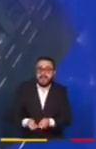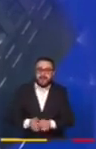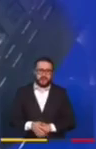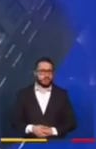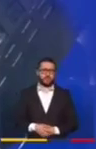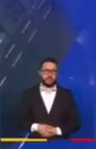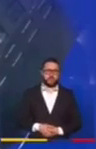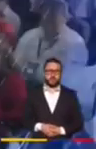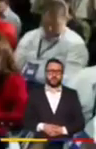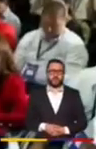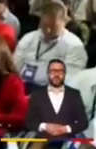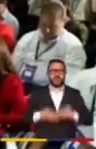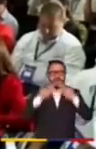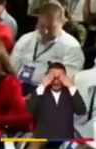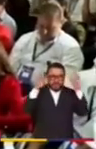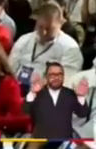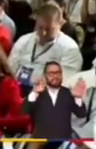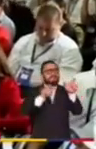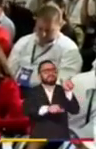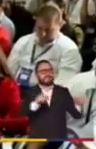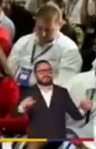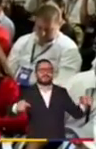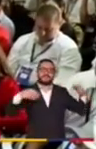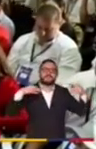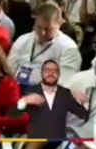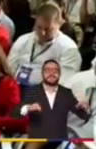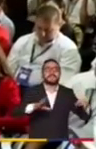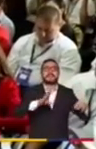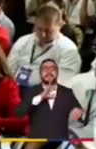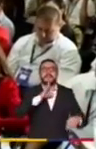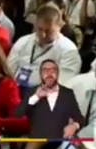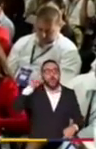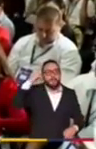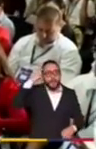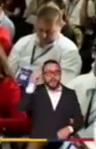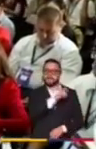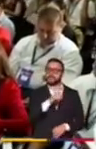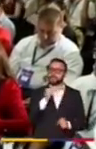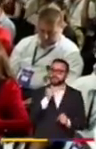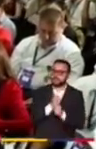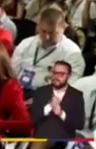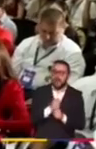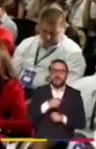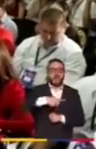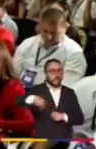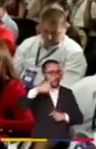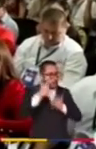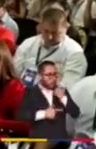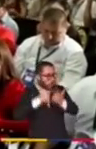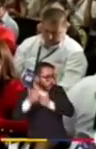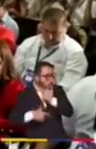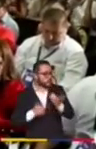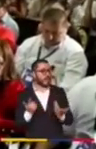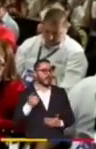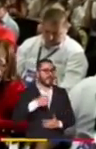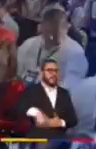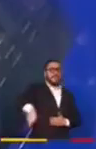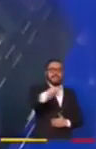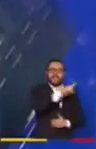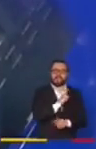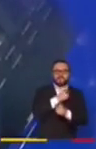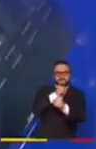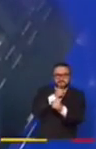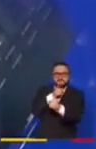es plebeya. En una democracia gobiernan quienes trabajan, quienes luchan, quienes tienen una